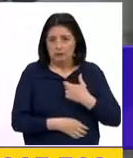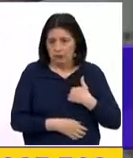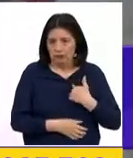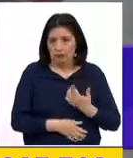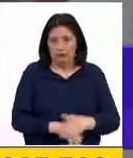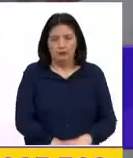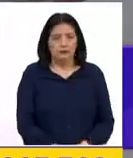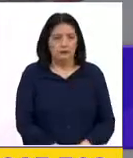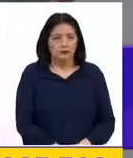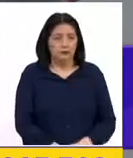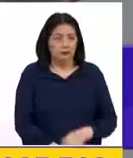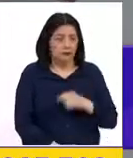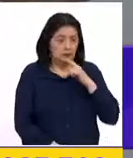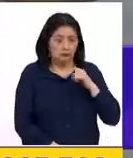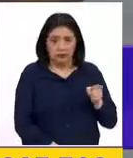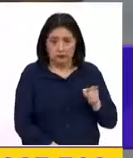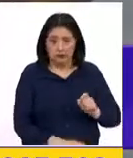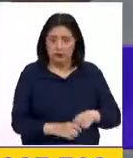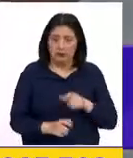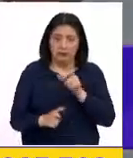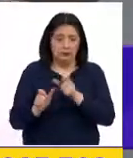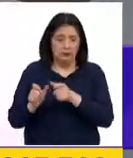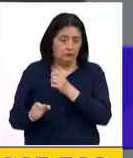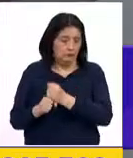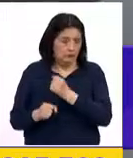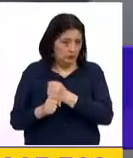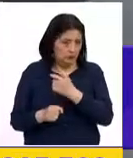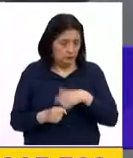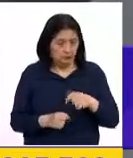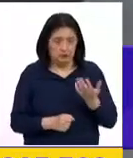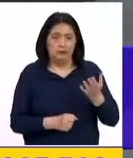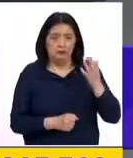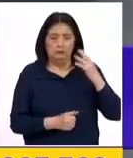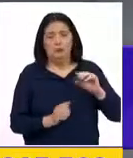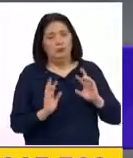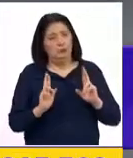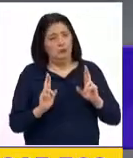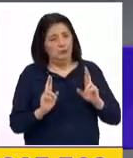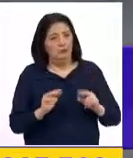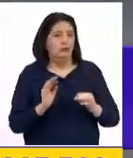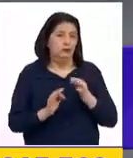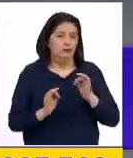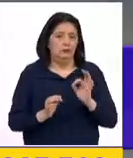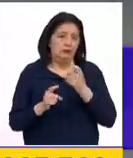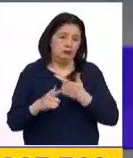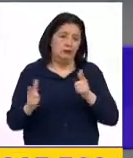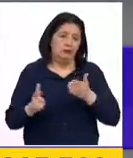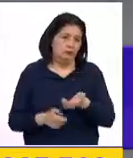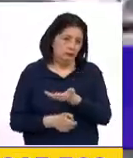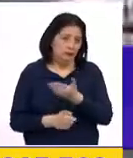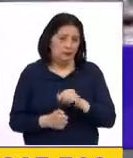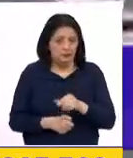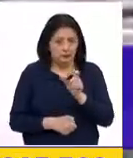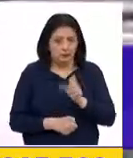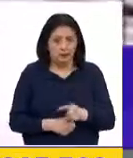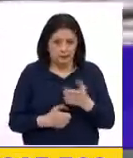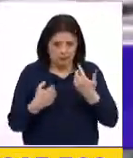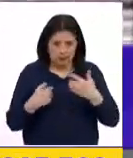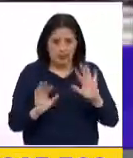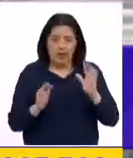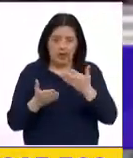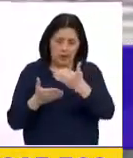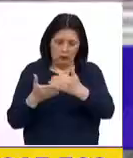ciudadano. La agraviada y el personal interviniente esperan que la justicia no deje en libertad a este sujeto, que ya